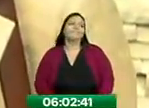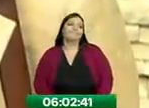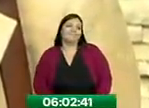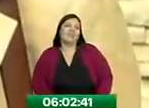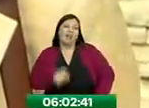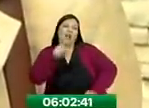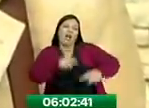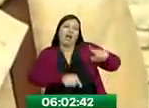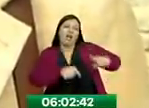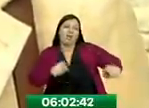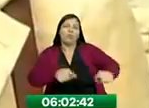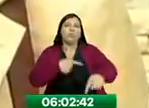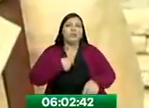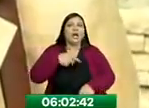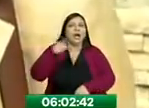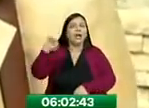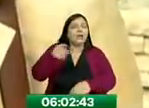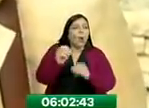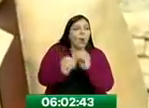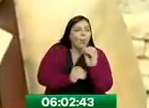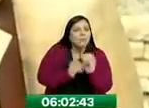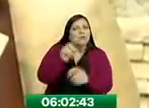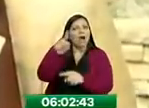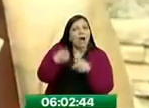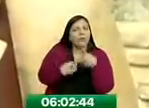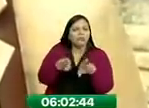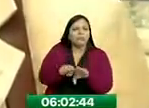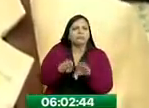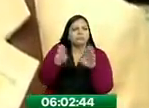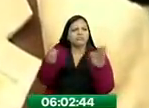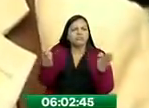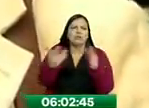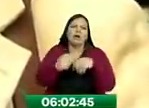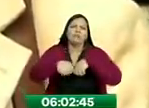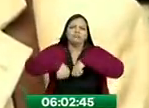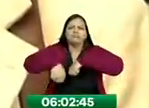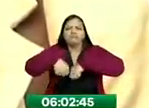solamente casilleros y ciertas como es,